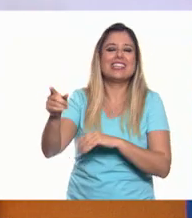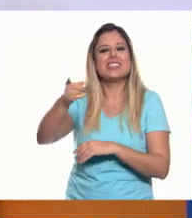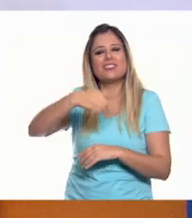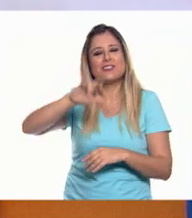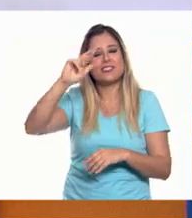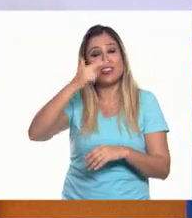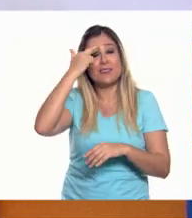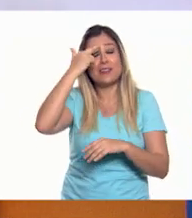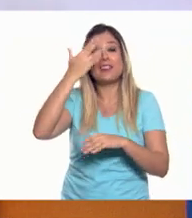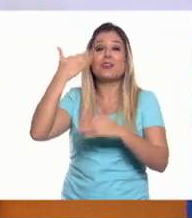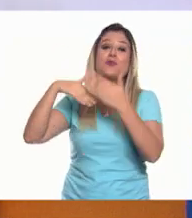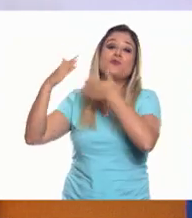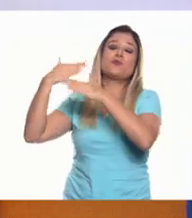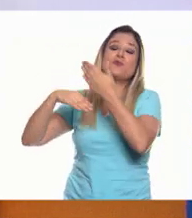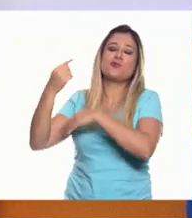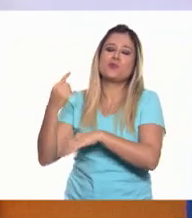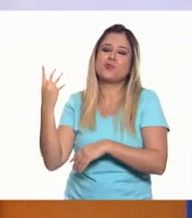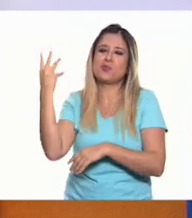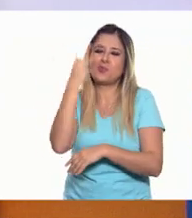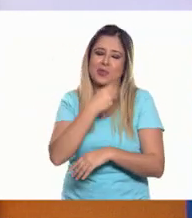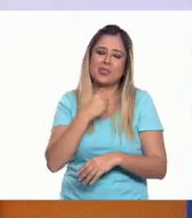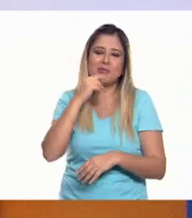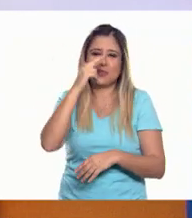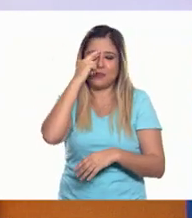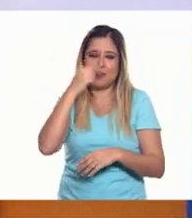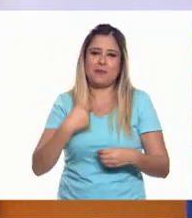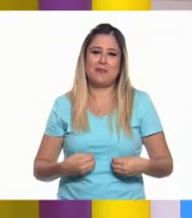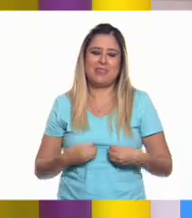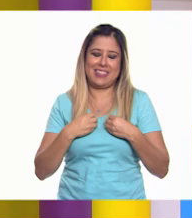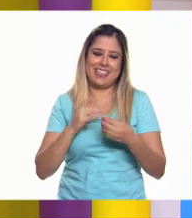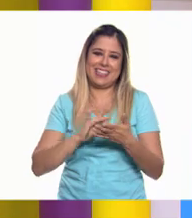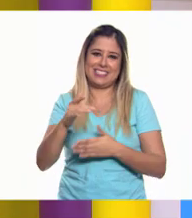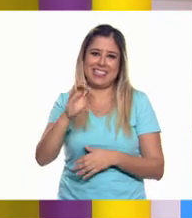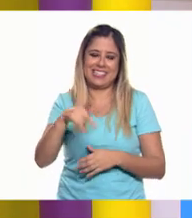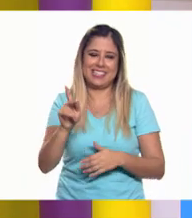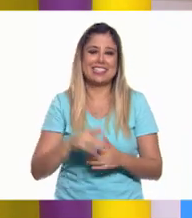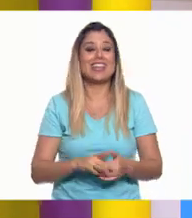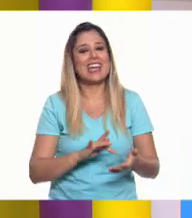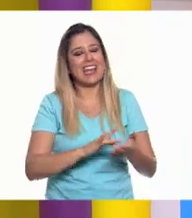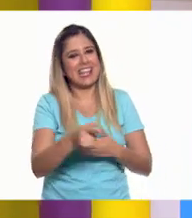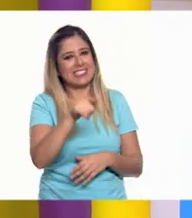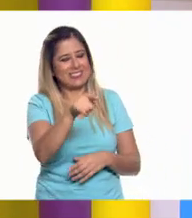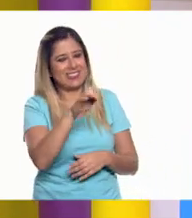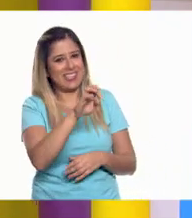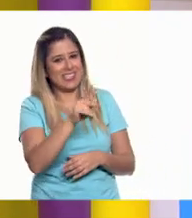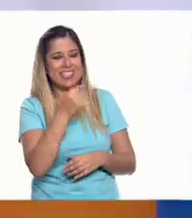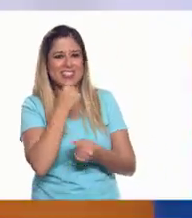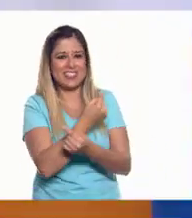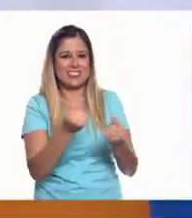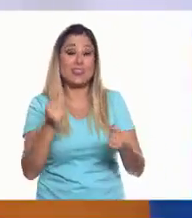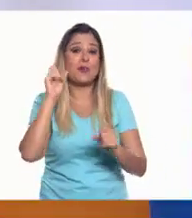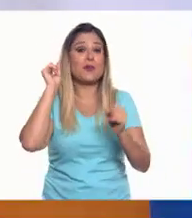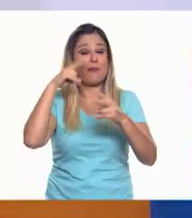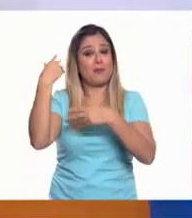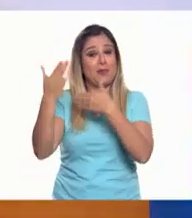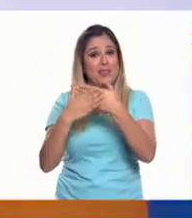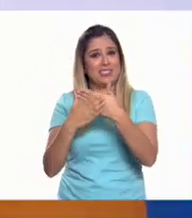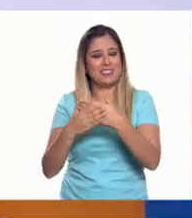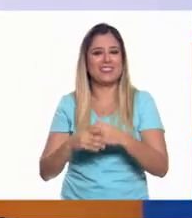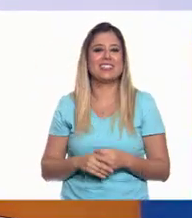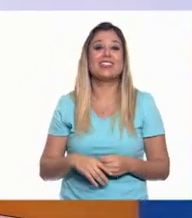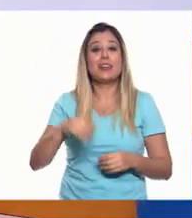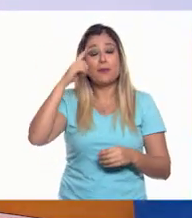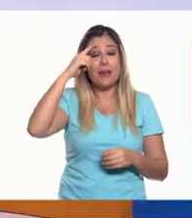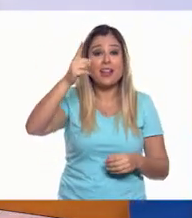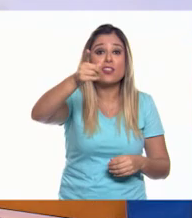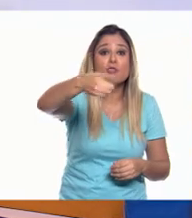que recordara momentos muy bonitos y muy significativos de mi vida. Gracias, Lenny. Qué bueno, Eric. Gracias a ti y a las niñas y niños. Nos vemos en la próxima, ¿eh? Así es. Y para